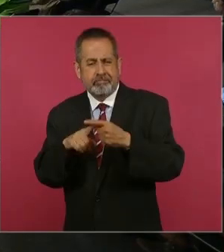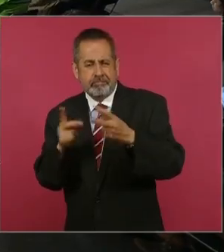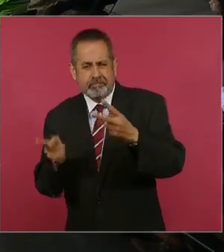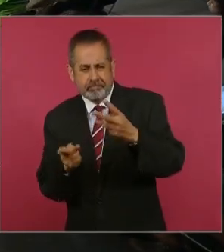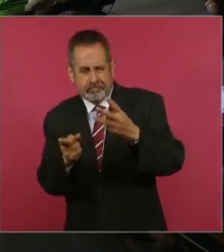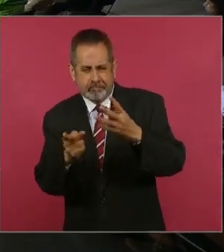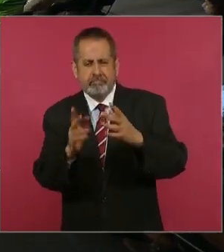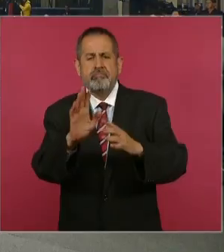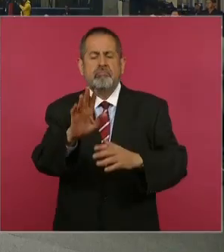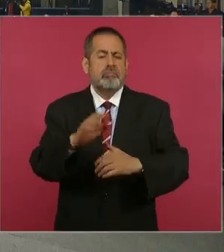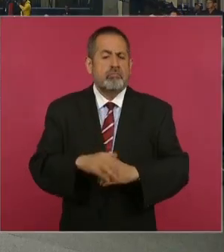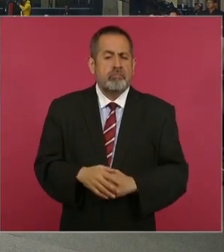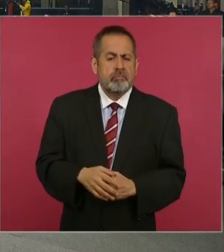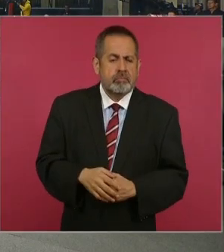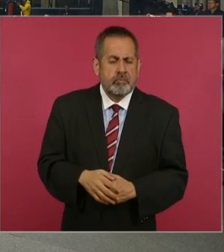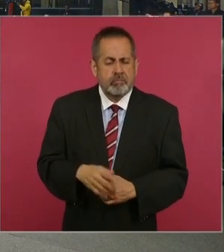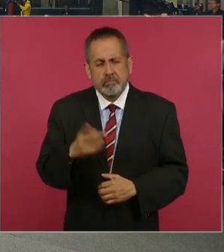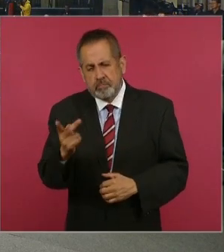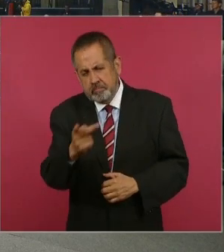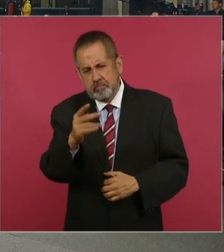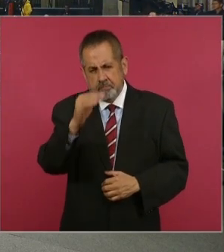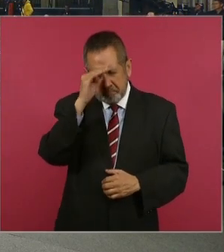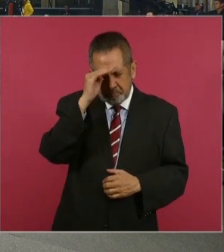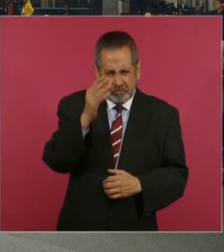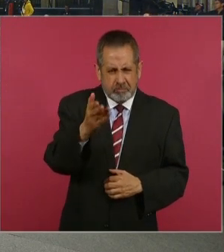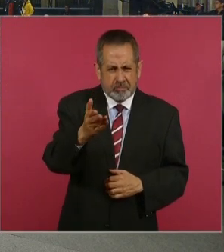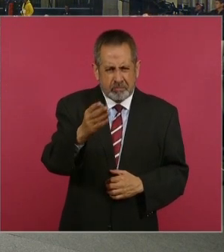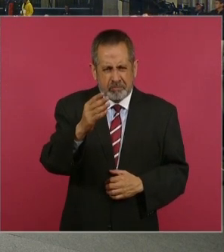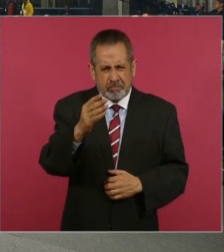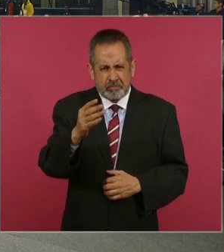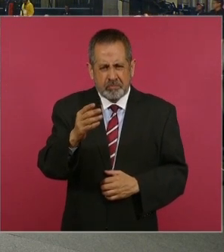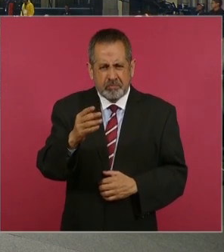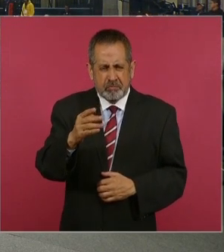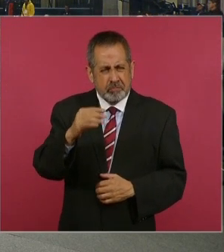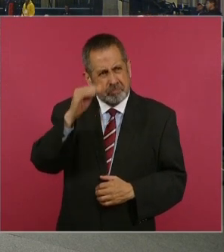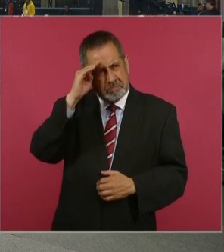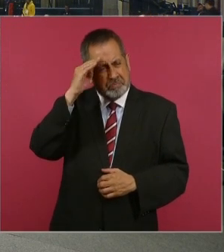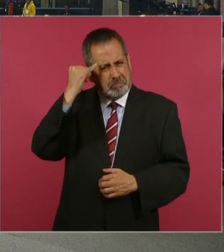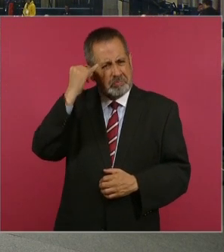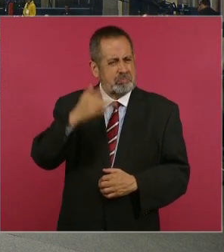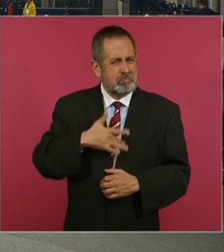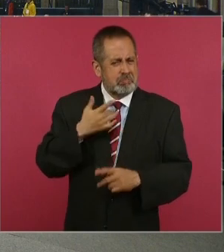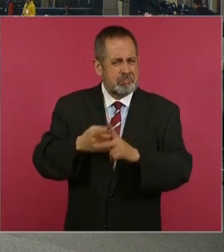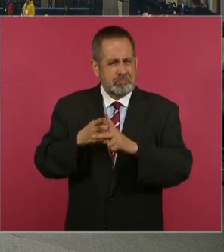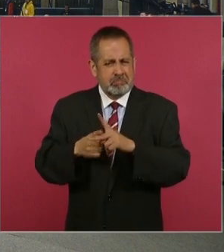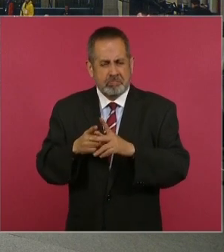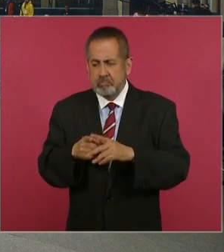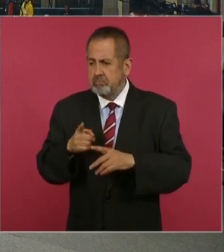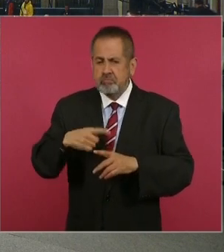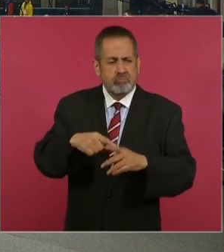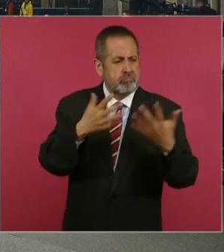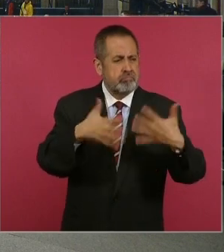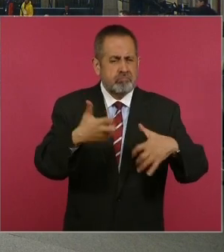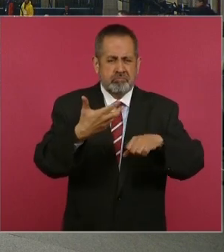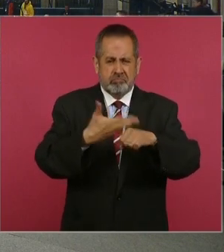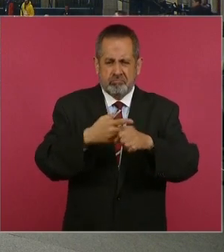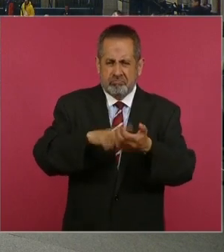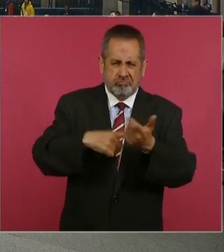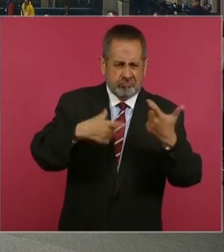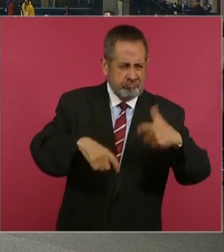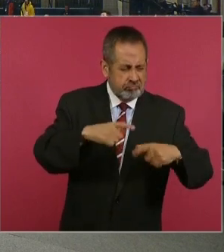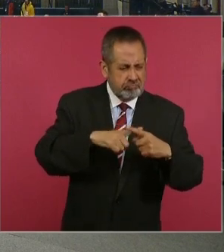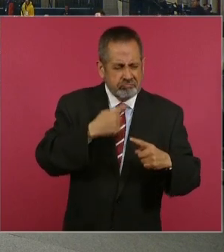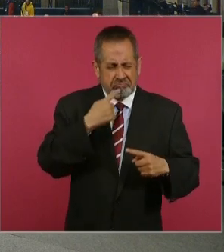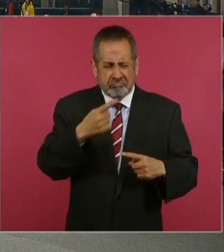eh usted comparte esta eh este pronóstico o esta estimación que han hecho empresarios en torno a que